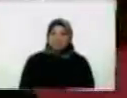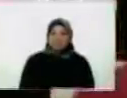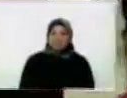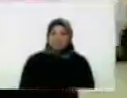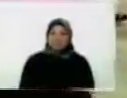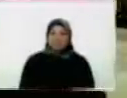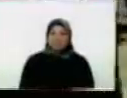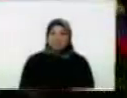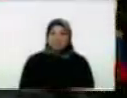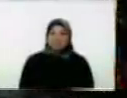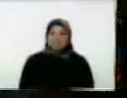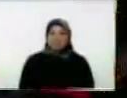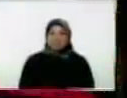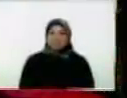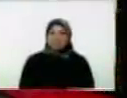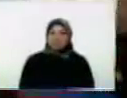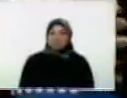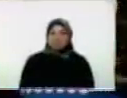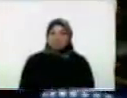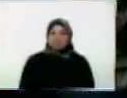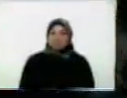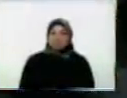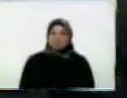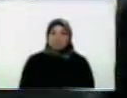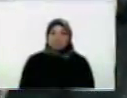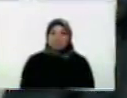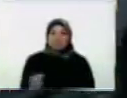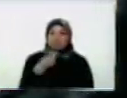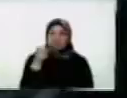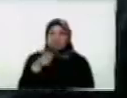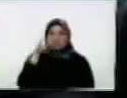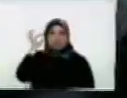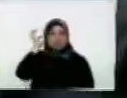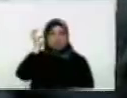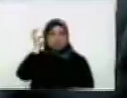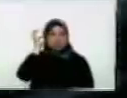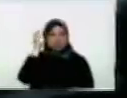palabra la compatriota Diva Guzmán.